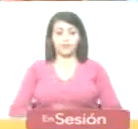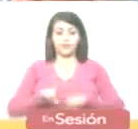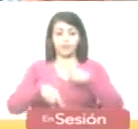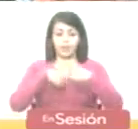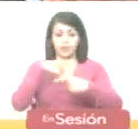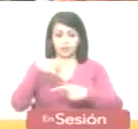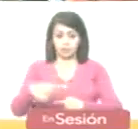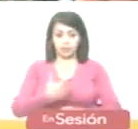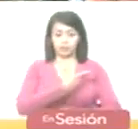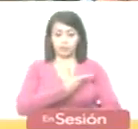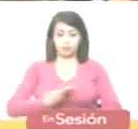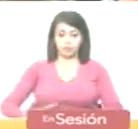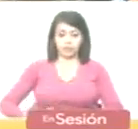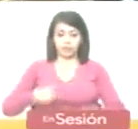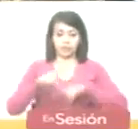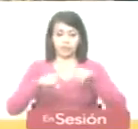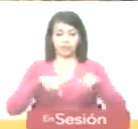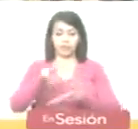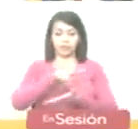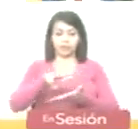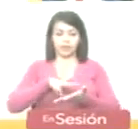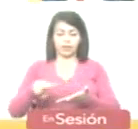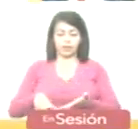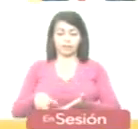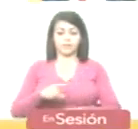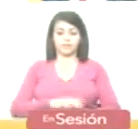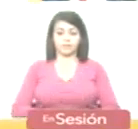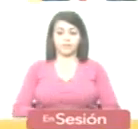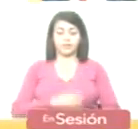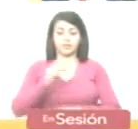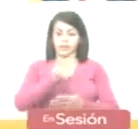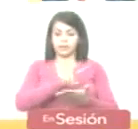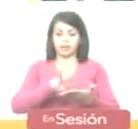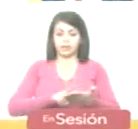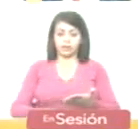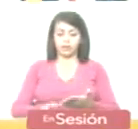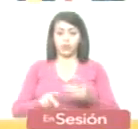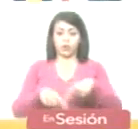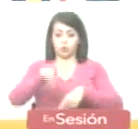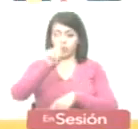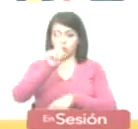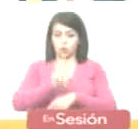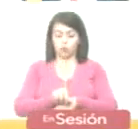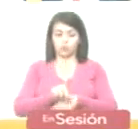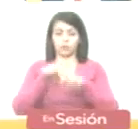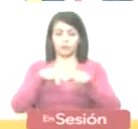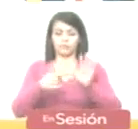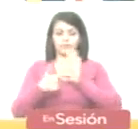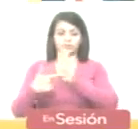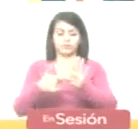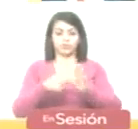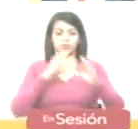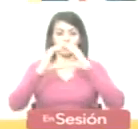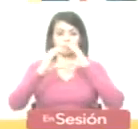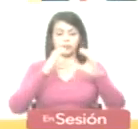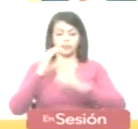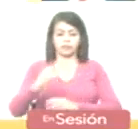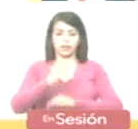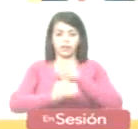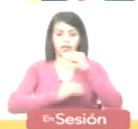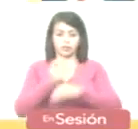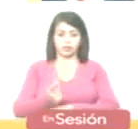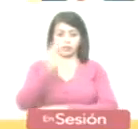seguido, el presidente ordenó dar lectura a la cuenta. Se leyó el punto único de la cuenta referido a comunicaciones suscritas